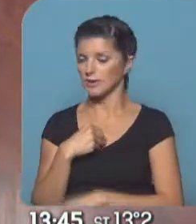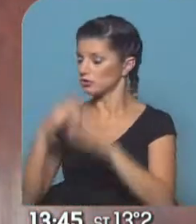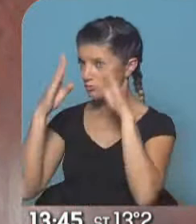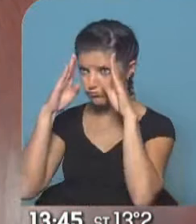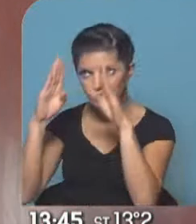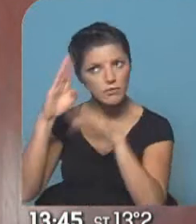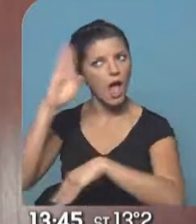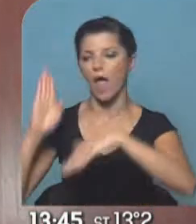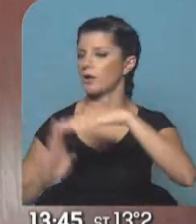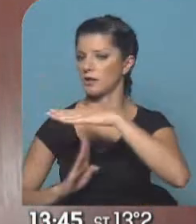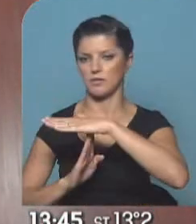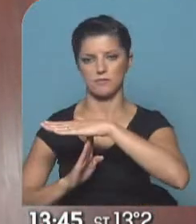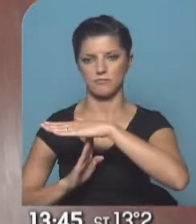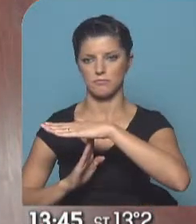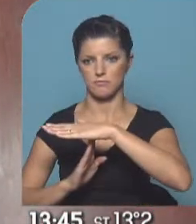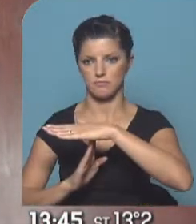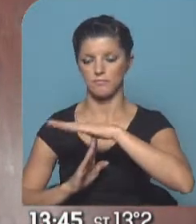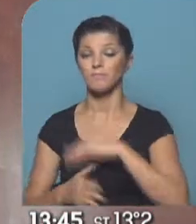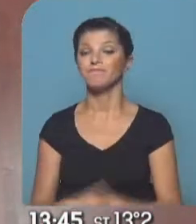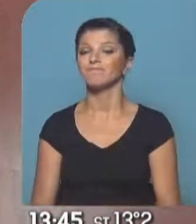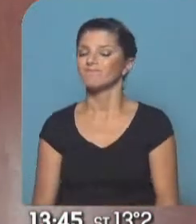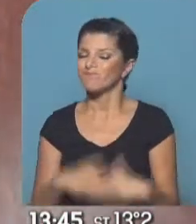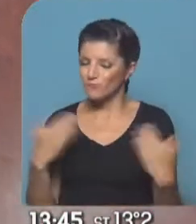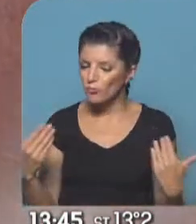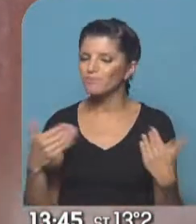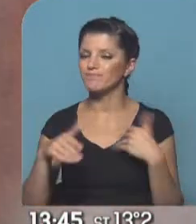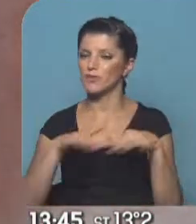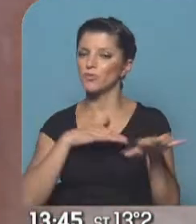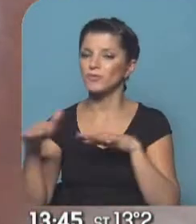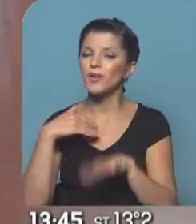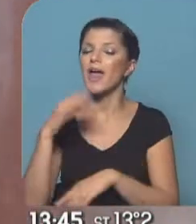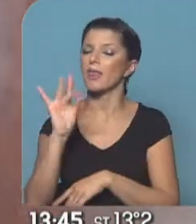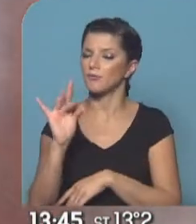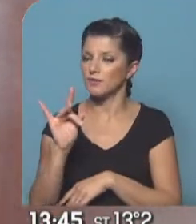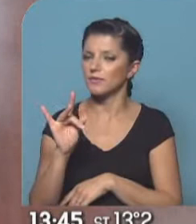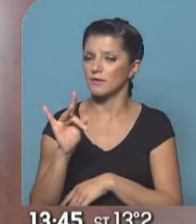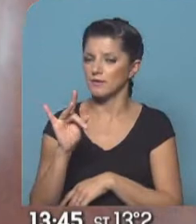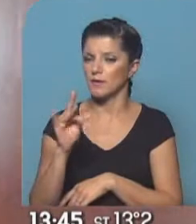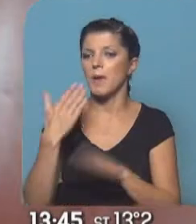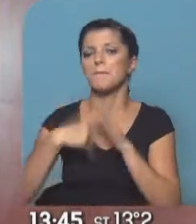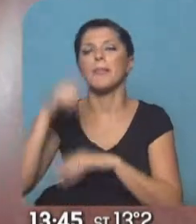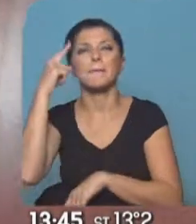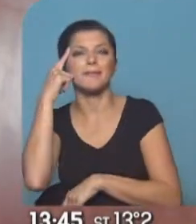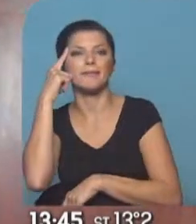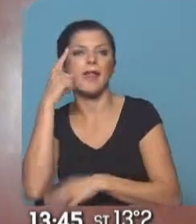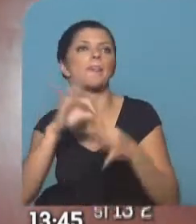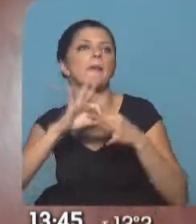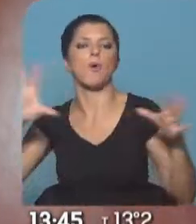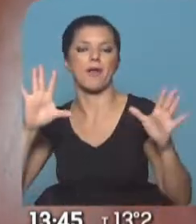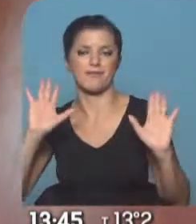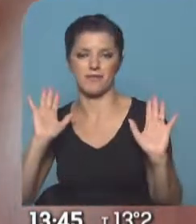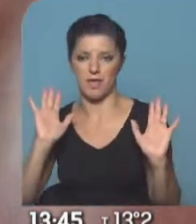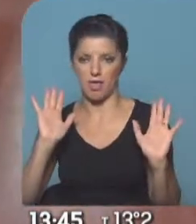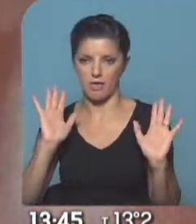clan indique. Entonces, es mucho más complejo que tratar de imponer la democracia como quien dice. Lo